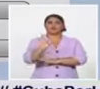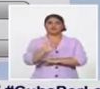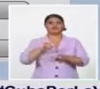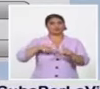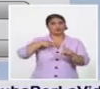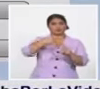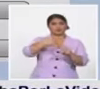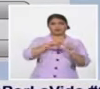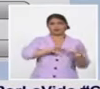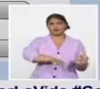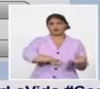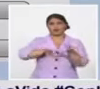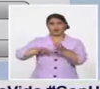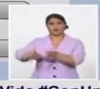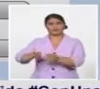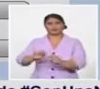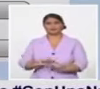ya se han realizado